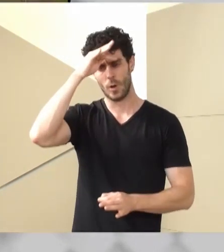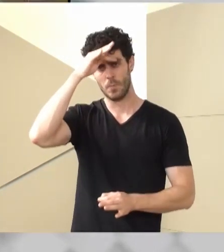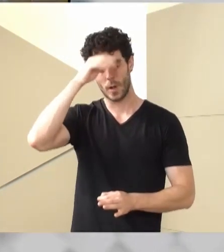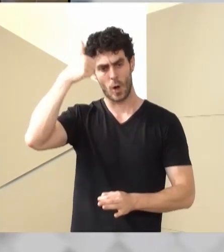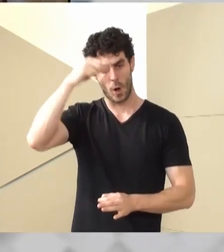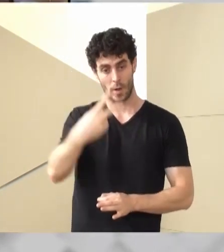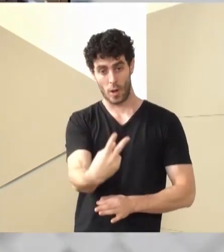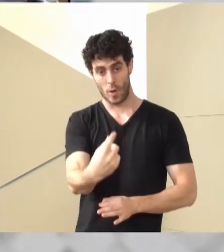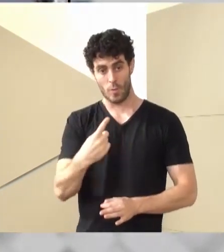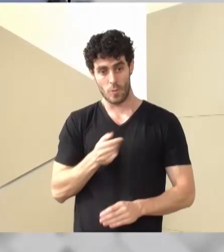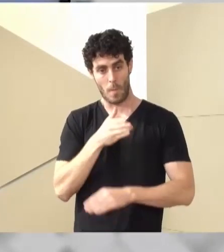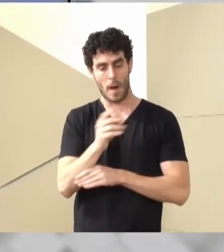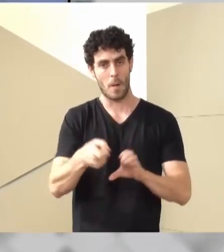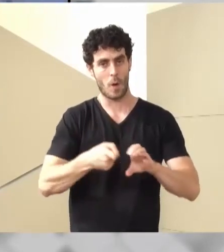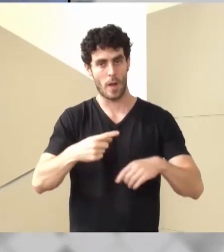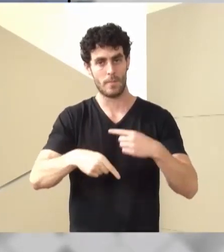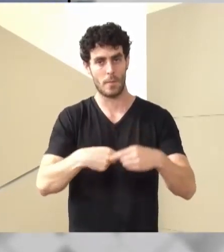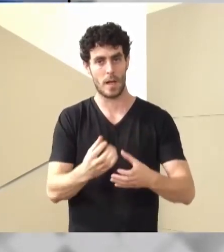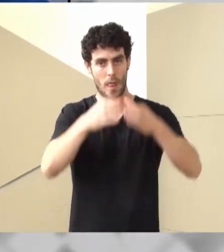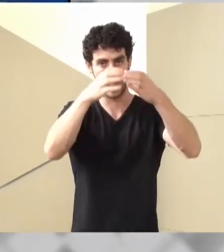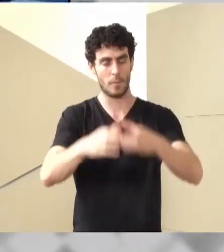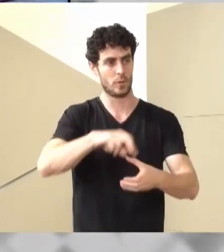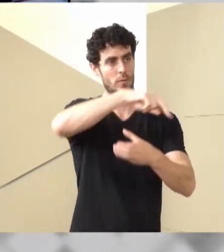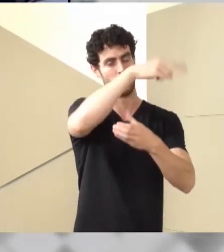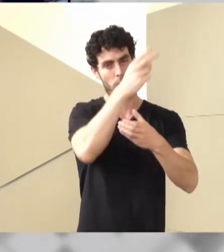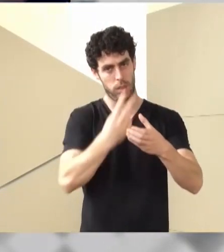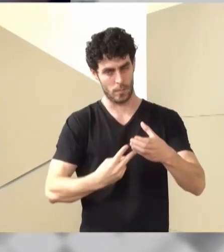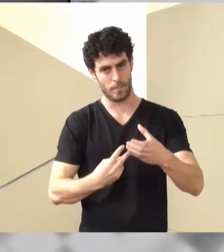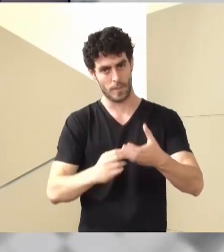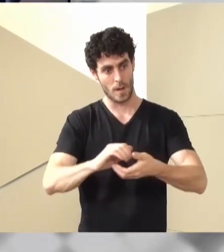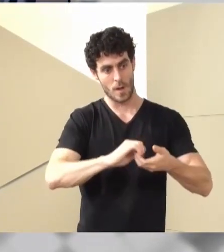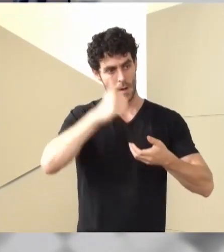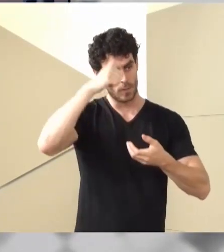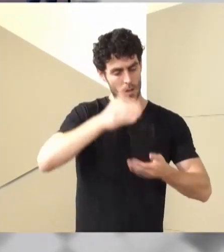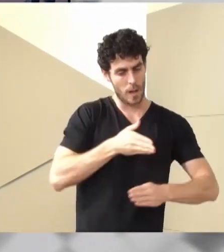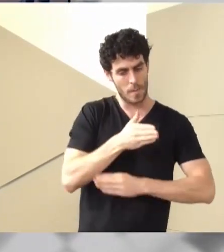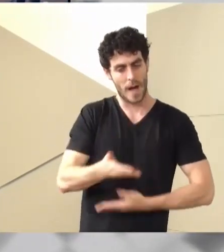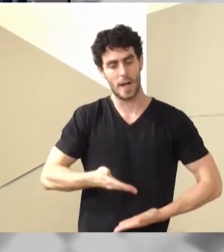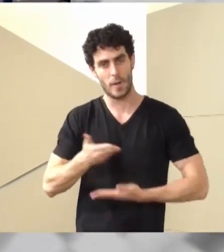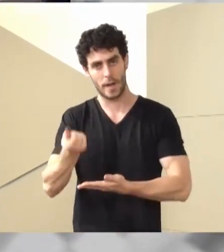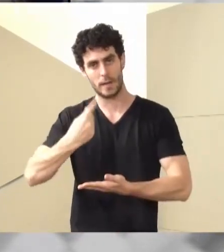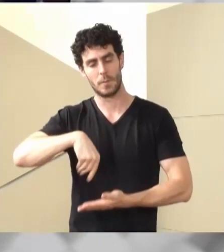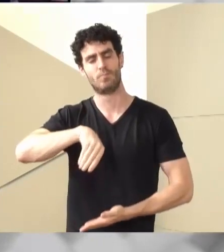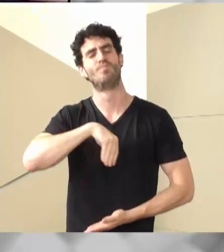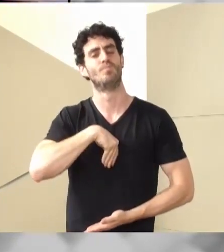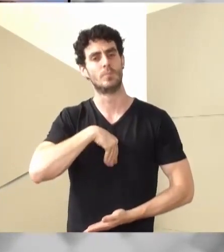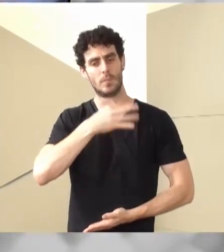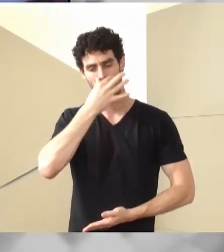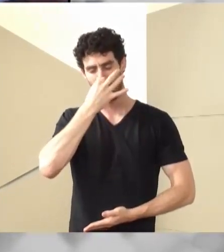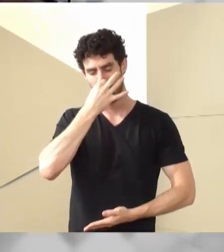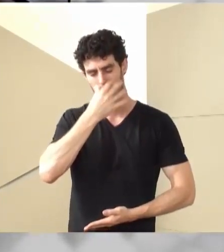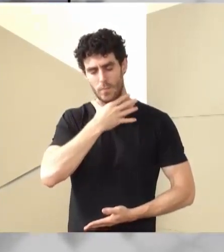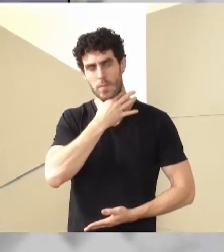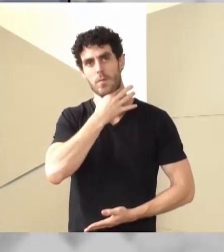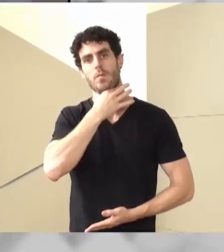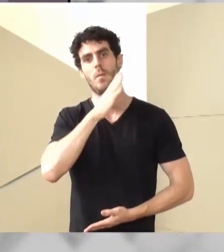los hombres se acercó hasta la bodega familiar y cayó a un depósito. Su cuñado se acercó para ayudarle y también perdió la vida asfixiado al